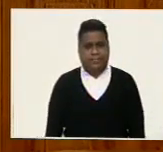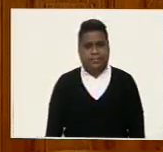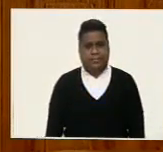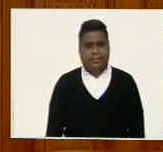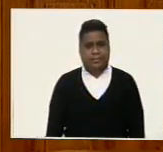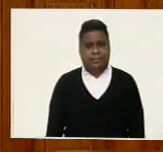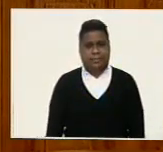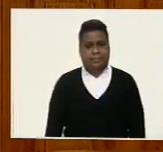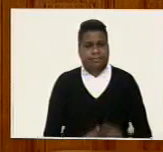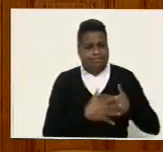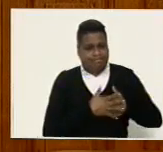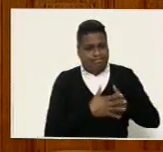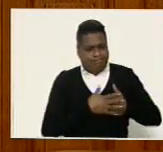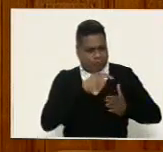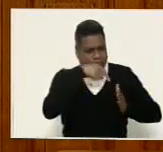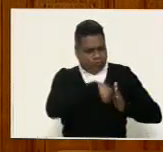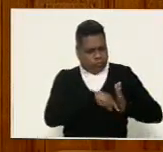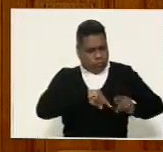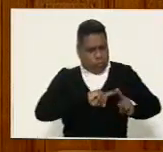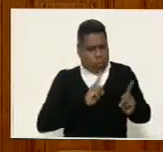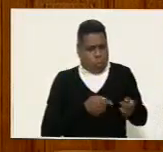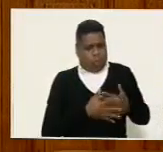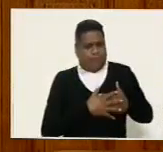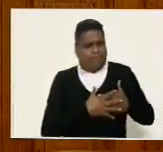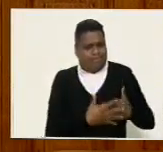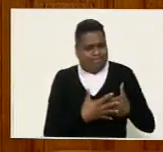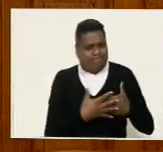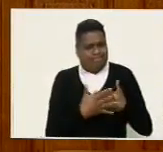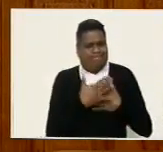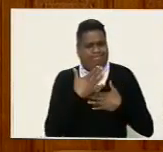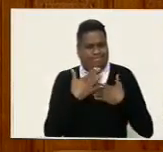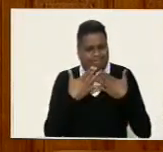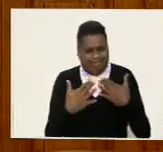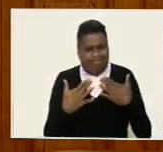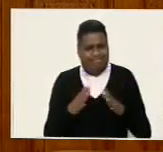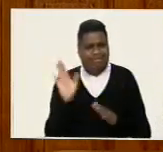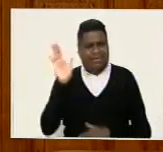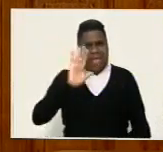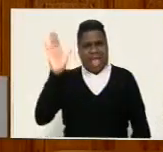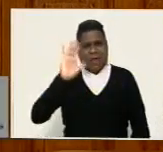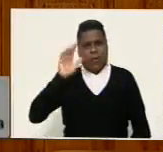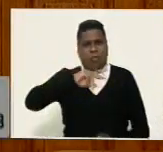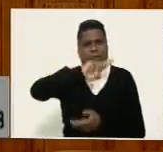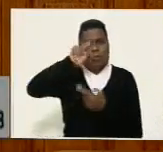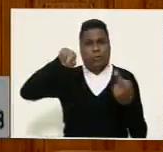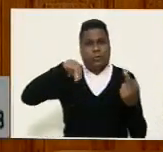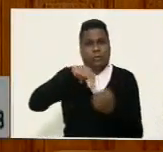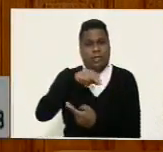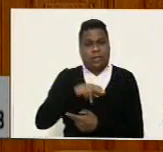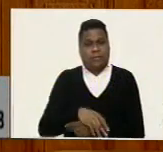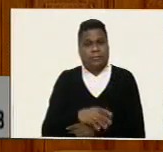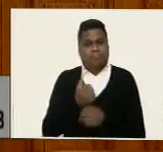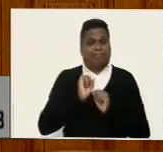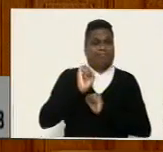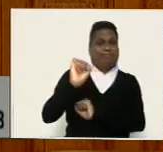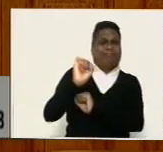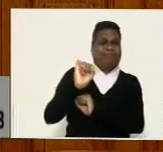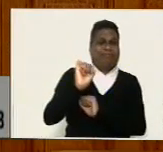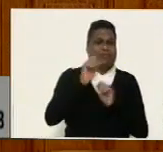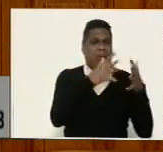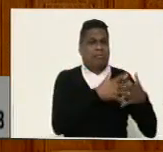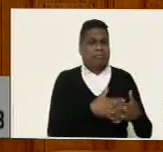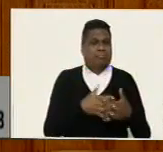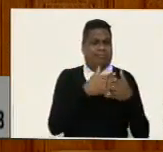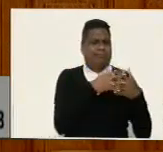Reciban desde el fondo de mi corazón un fraternal saludo bolivariano revolucionario, antiimperialista, profunda